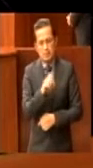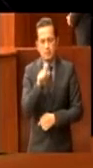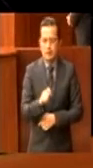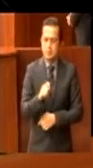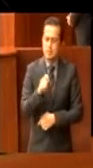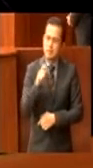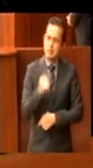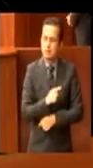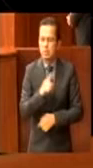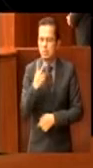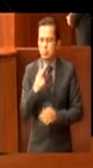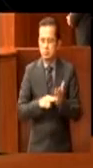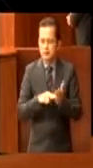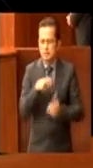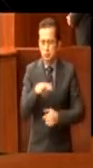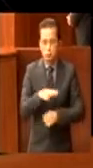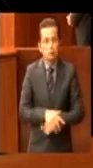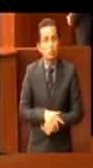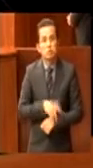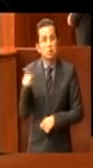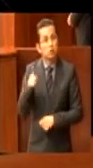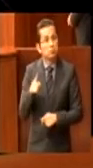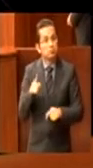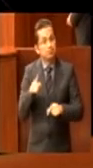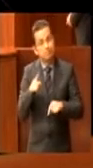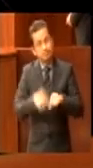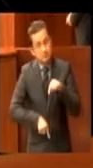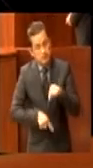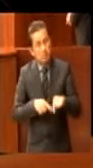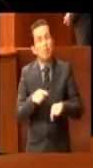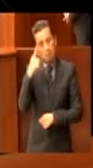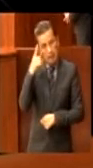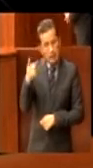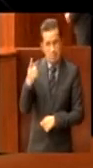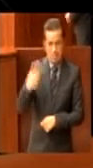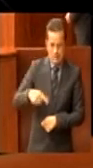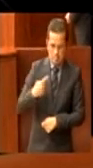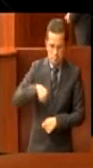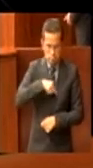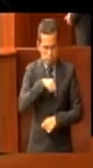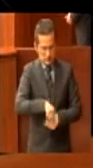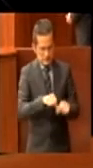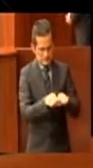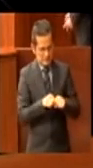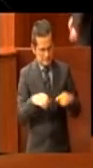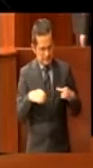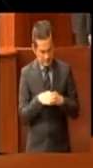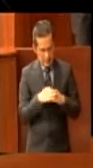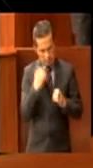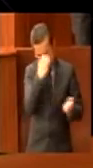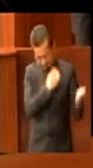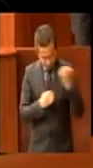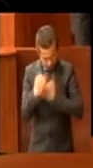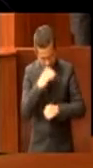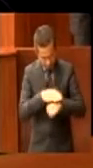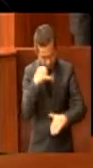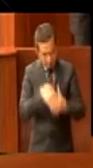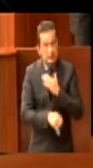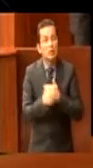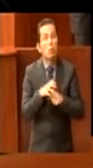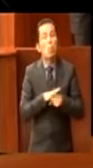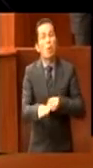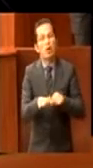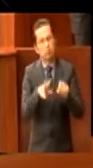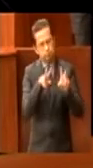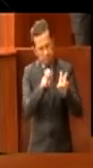2018 ordenando se remitiera la queja esta sala a efecto de que procederá al análisis correspondiente únicamente respecto de los actos atribuidos